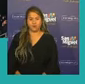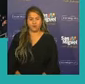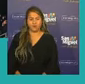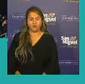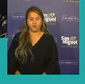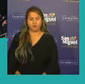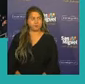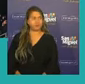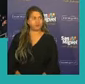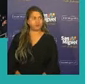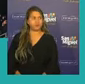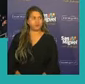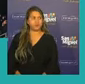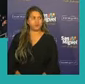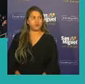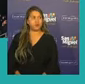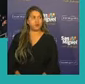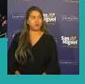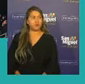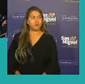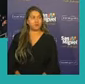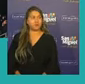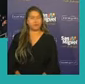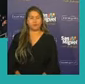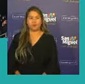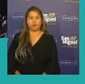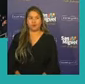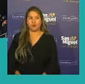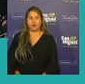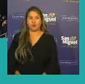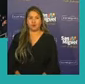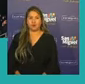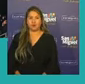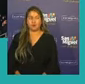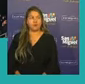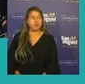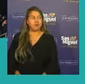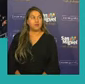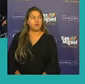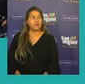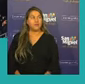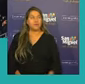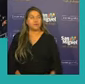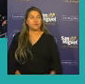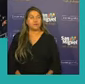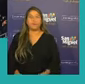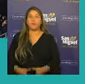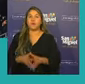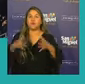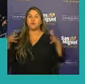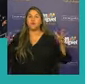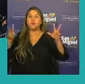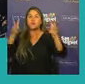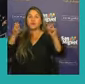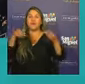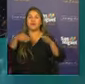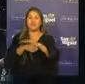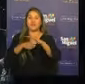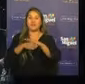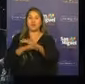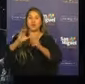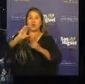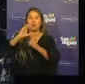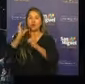Yo sé que de repente se dice, no, pero es que tanto evento, pero tomarnos las calles es lo que necesitamos. Hoy día el acceso a la cultura, el acceso al